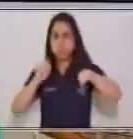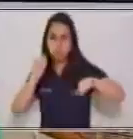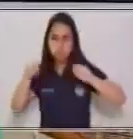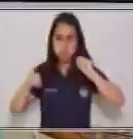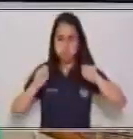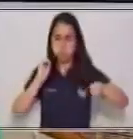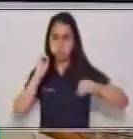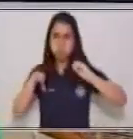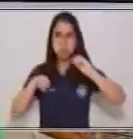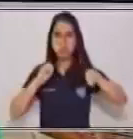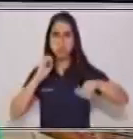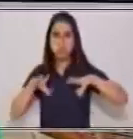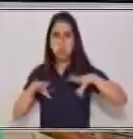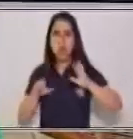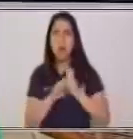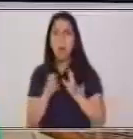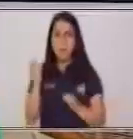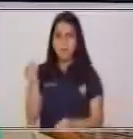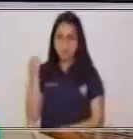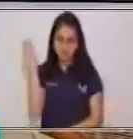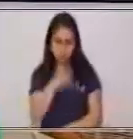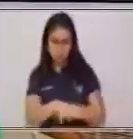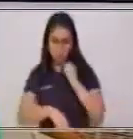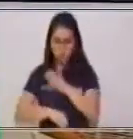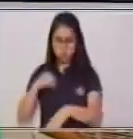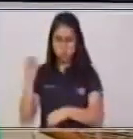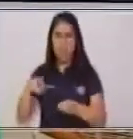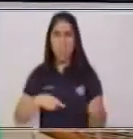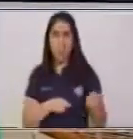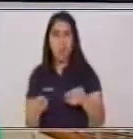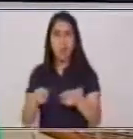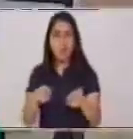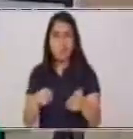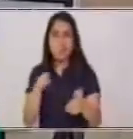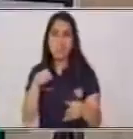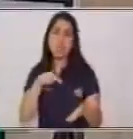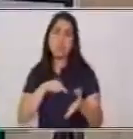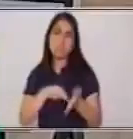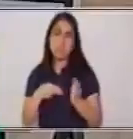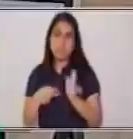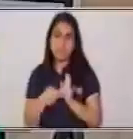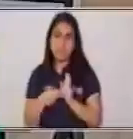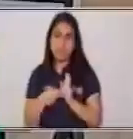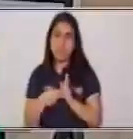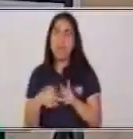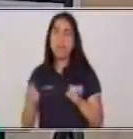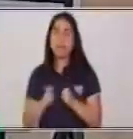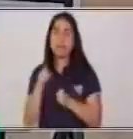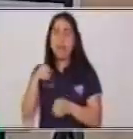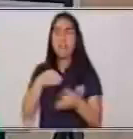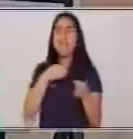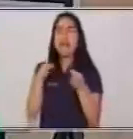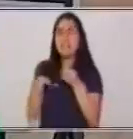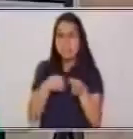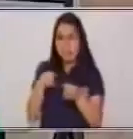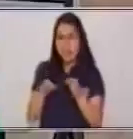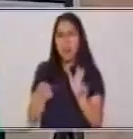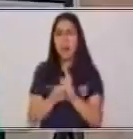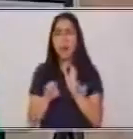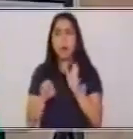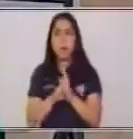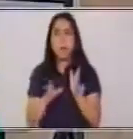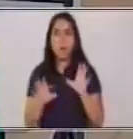basura, porque tiramos basura en nuestros ríos, y el efecto es que todo nuestro entorno natural se